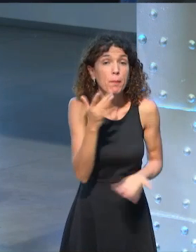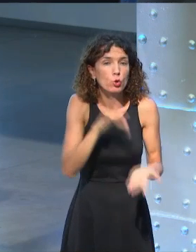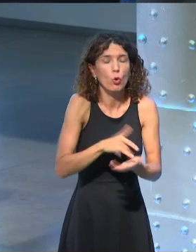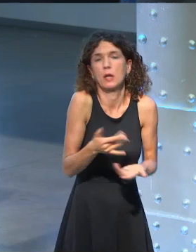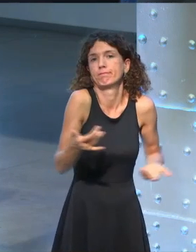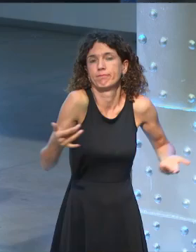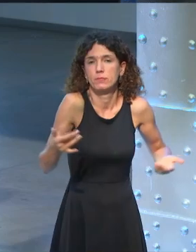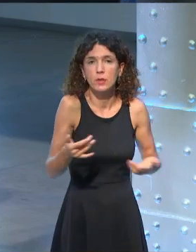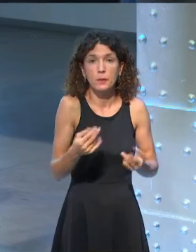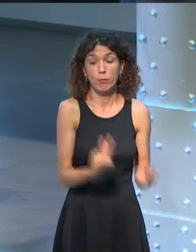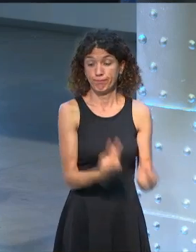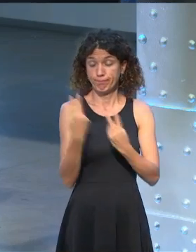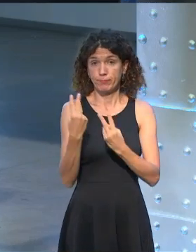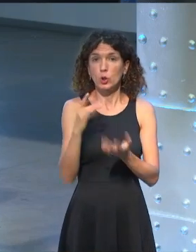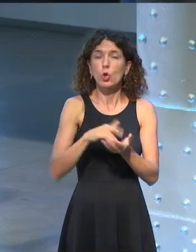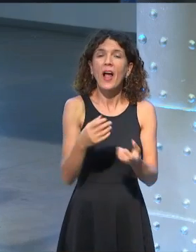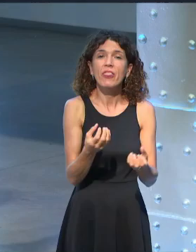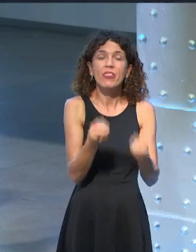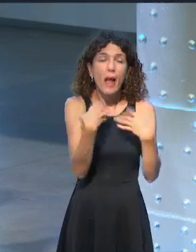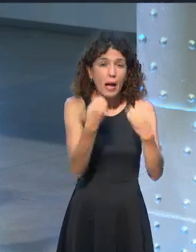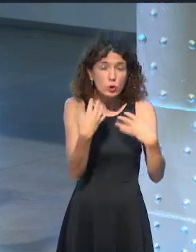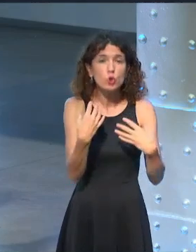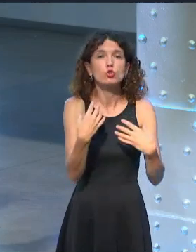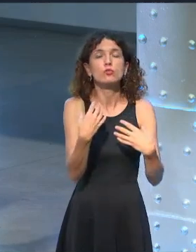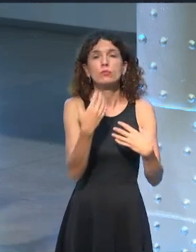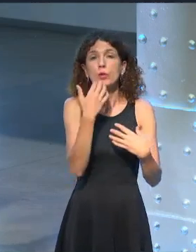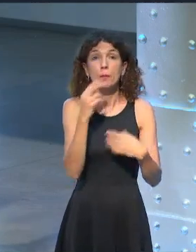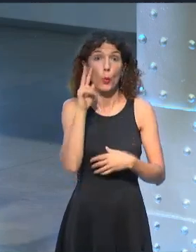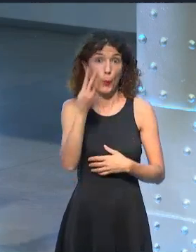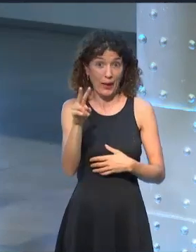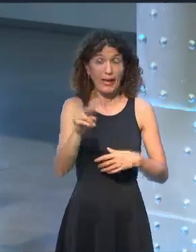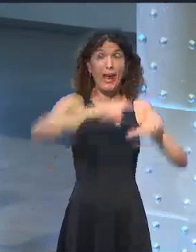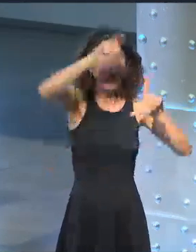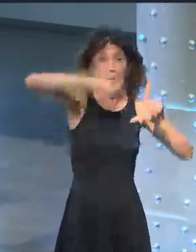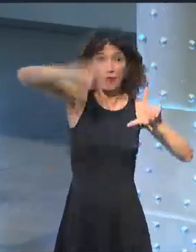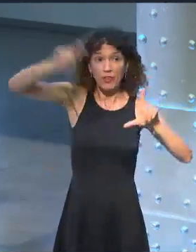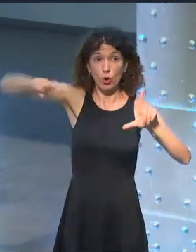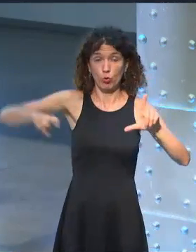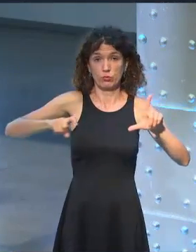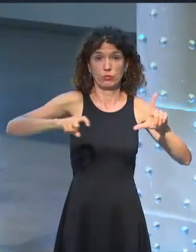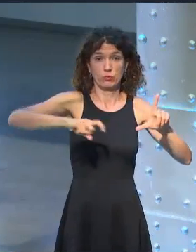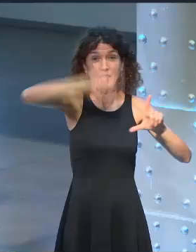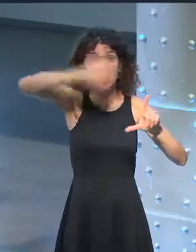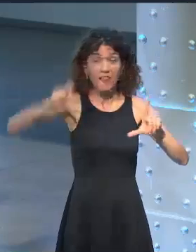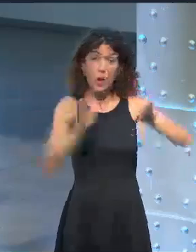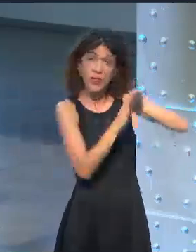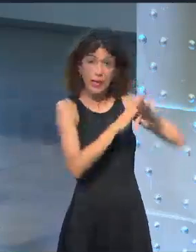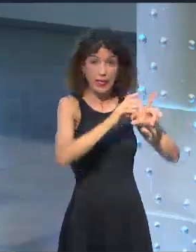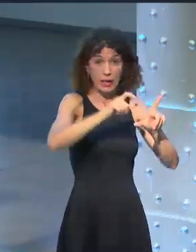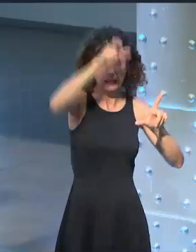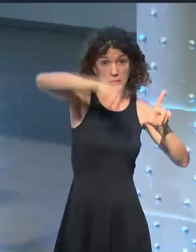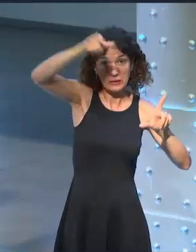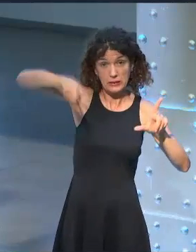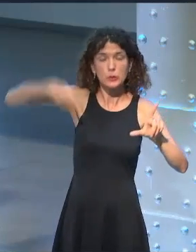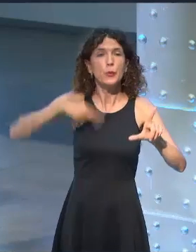si echan un vistazo a los datos que pueden ver en el gráfico de la izquierda,